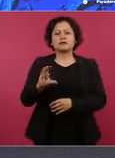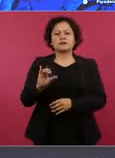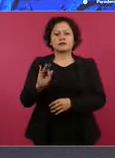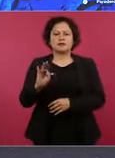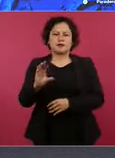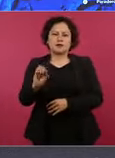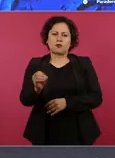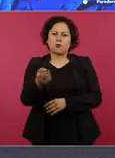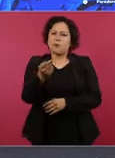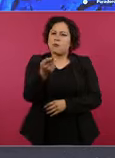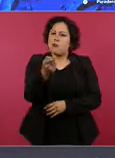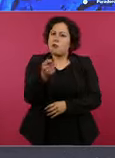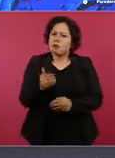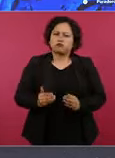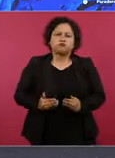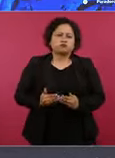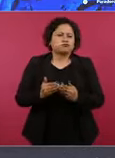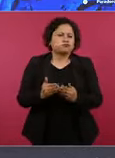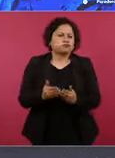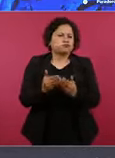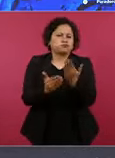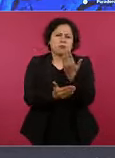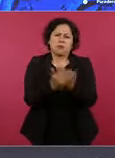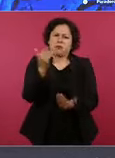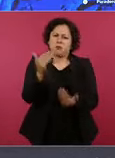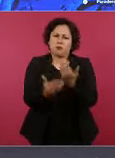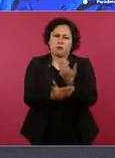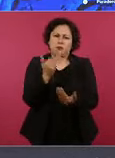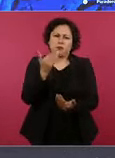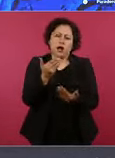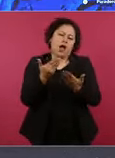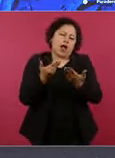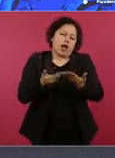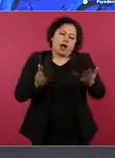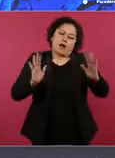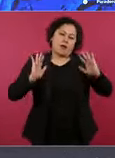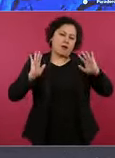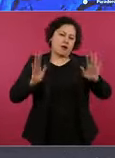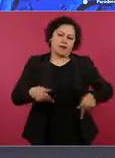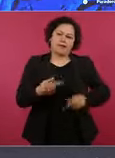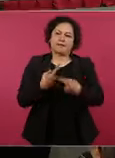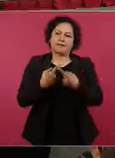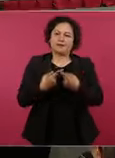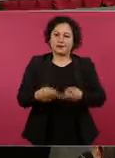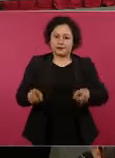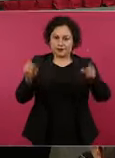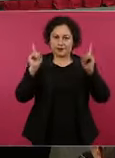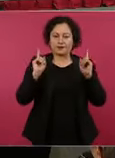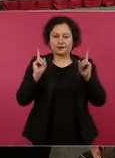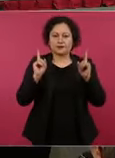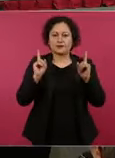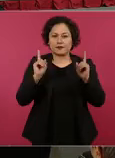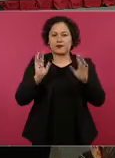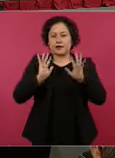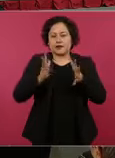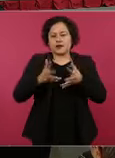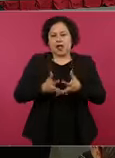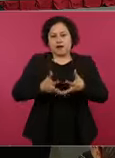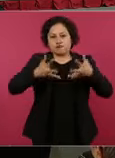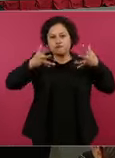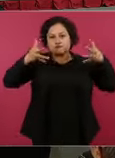importancia marítima en ese entonces. Ahora es distinto, porque ya Asia creció